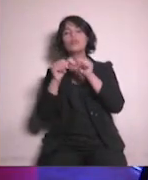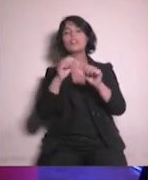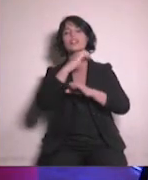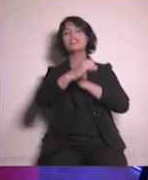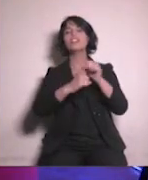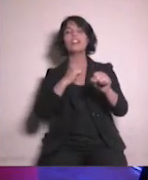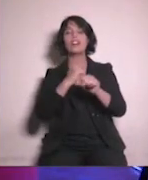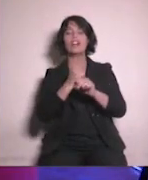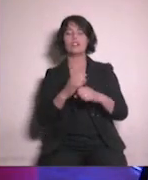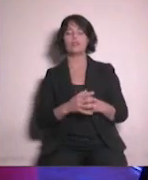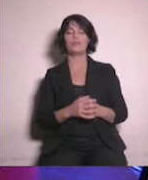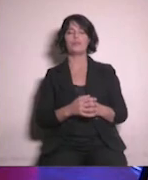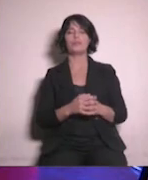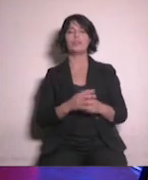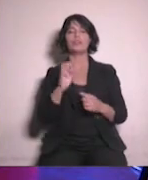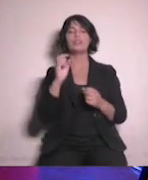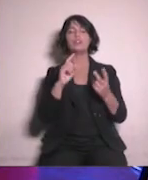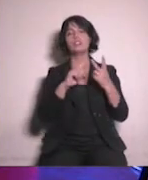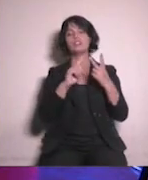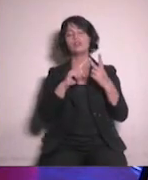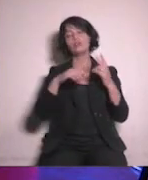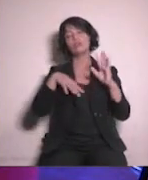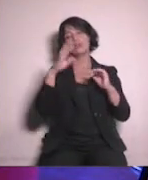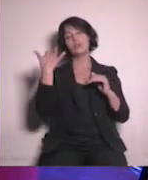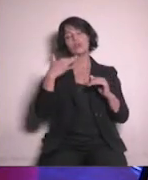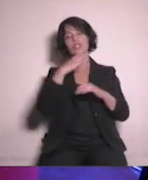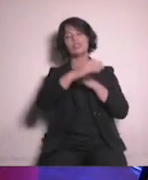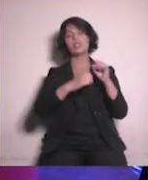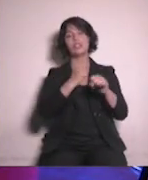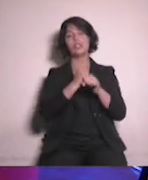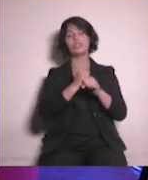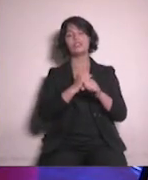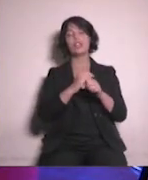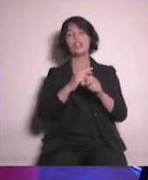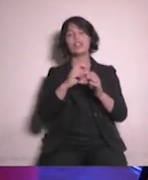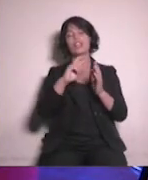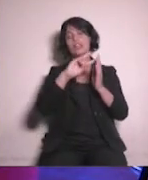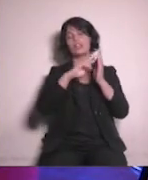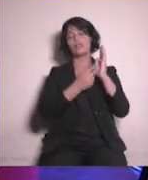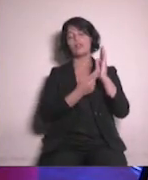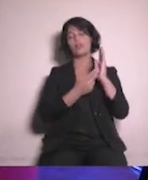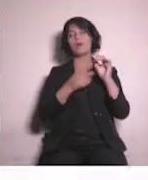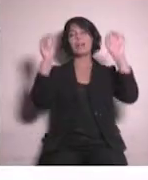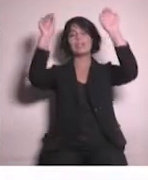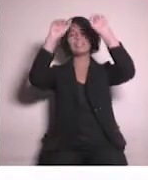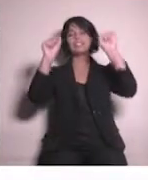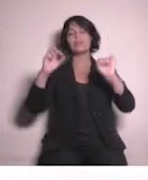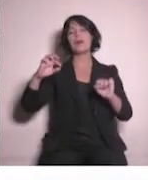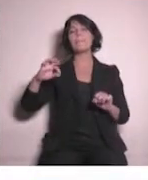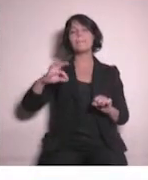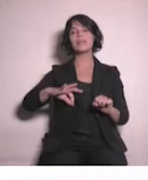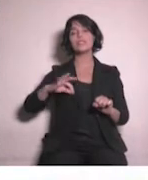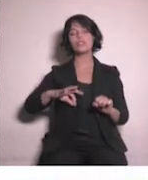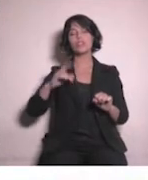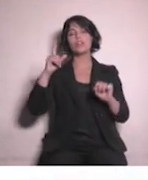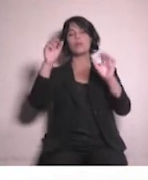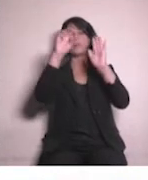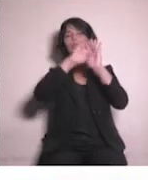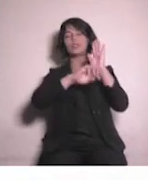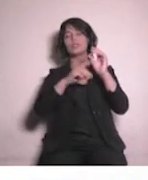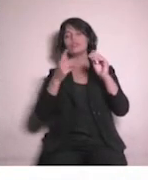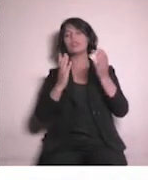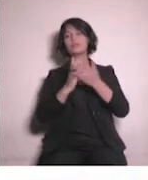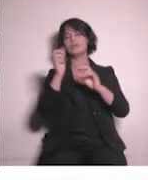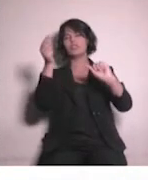año. El segundo gran hito del año fue el proyecto Reforma del Sistema de Pensiones, un proyecto que estuvo en el